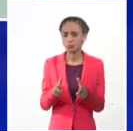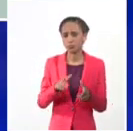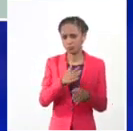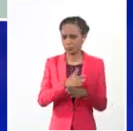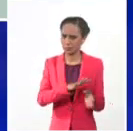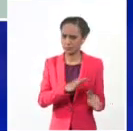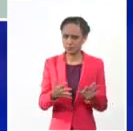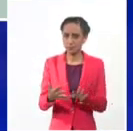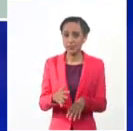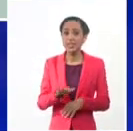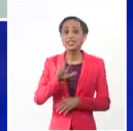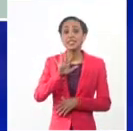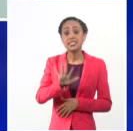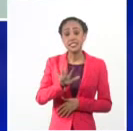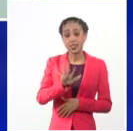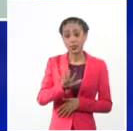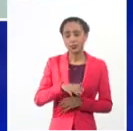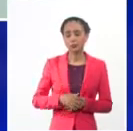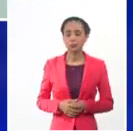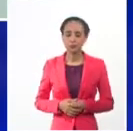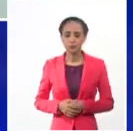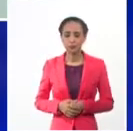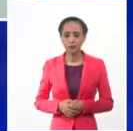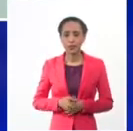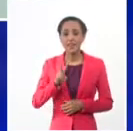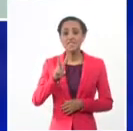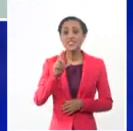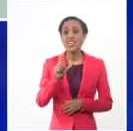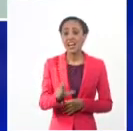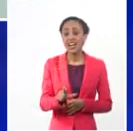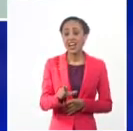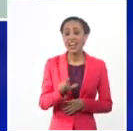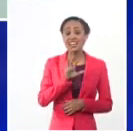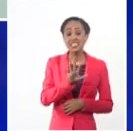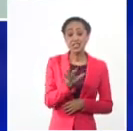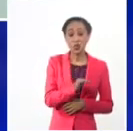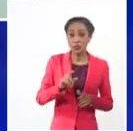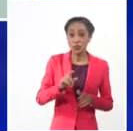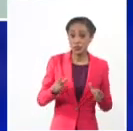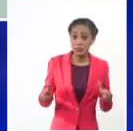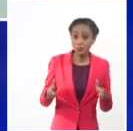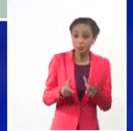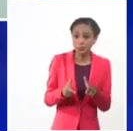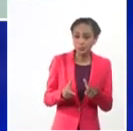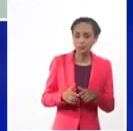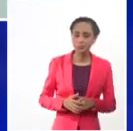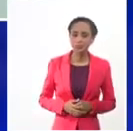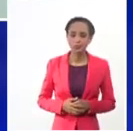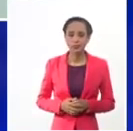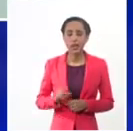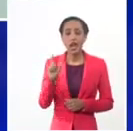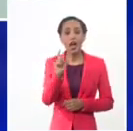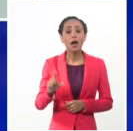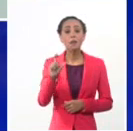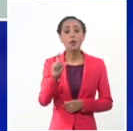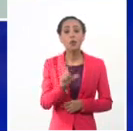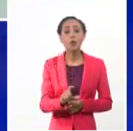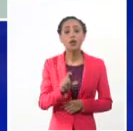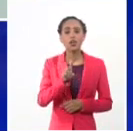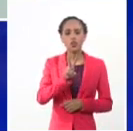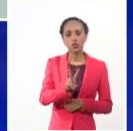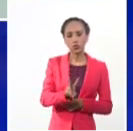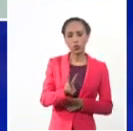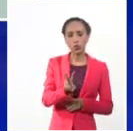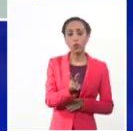5 de 10. Villa Clara, 5 de 13. Holguín, 5 de 14. Y Camagüey, 2 de